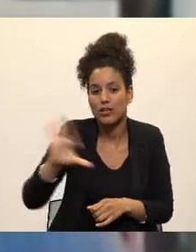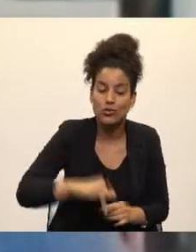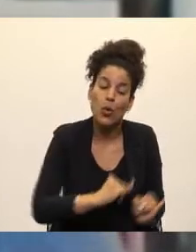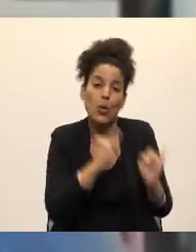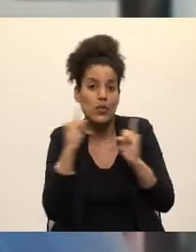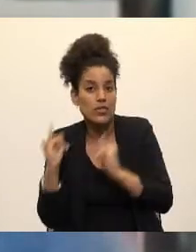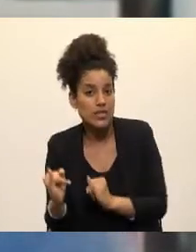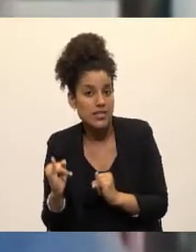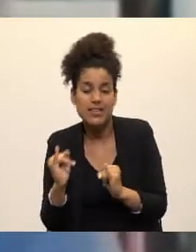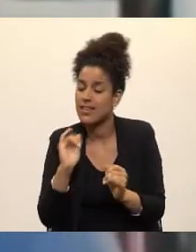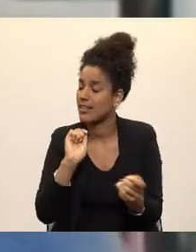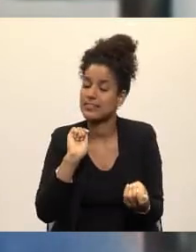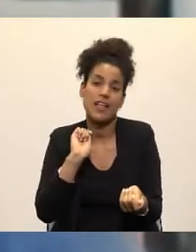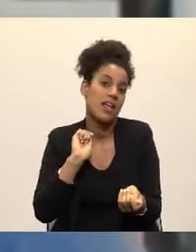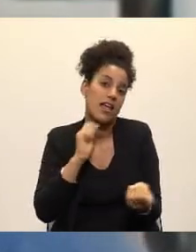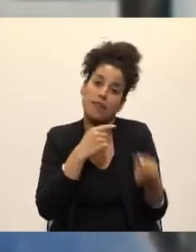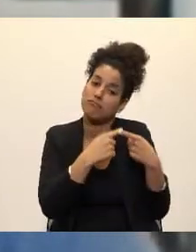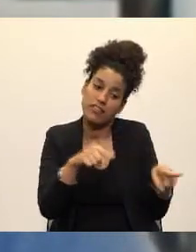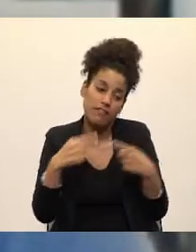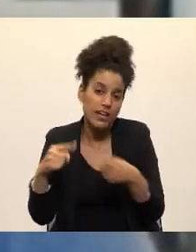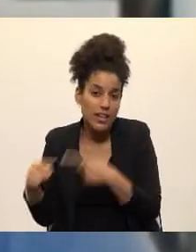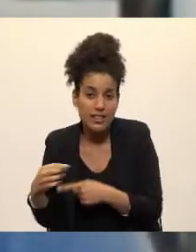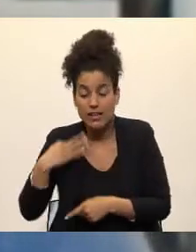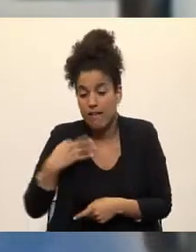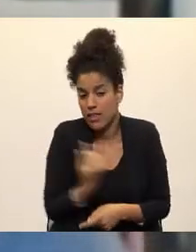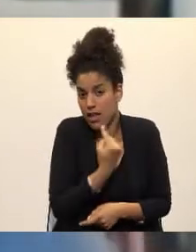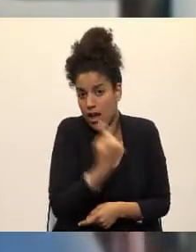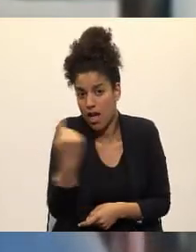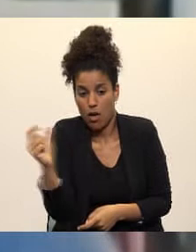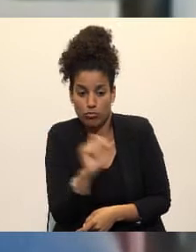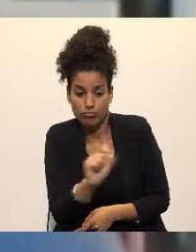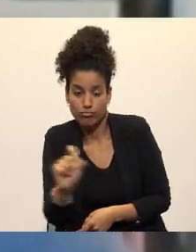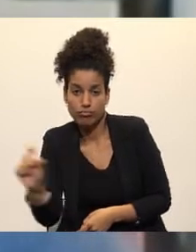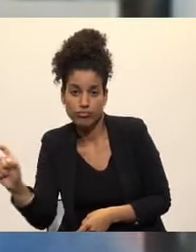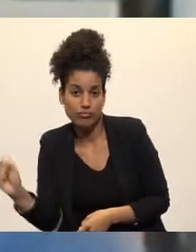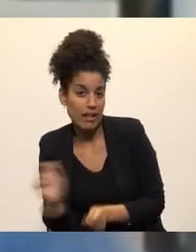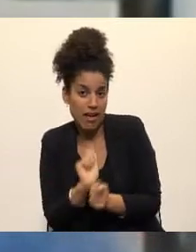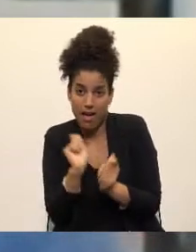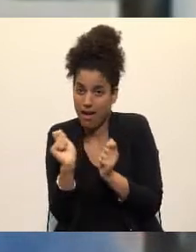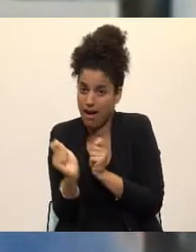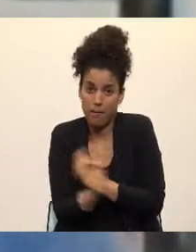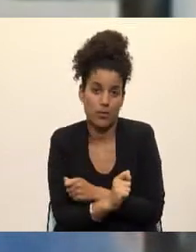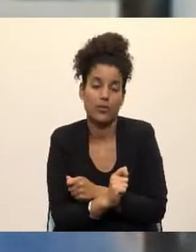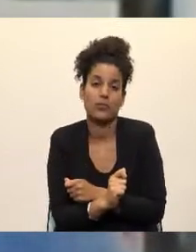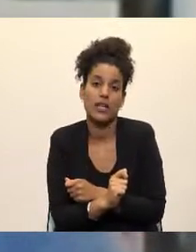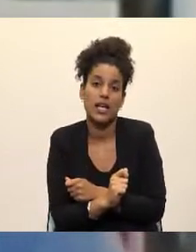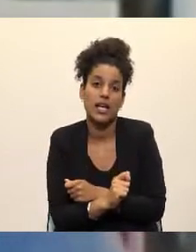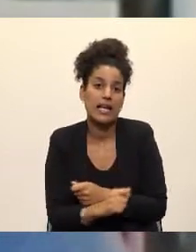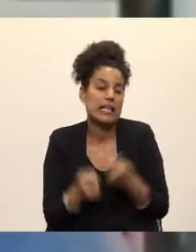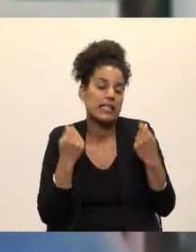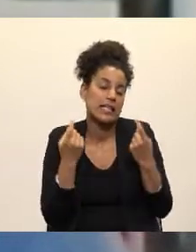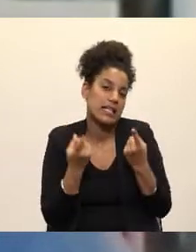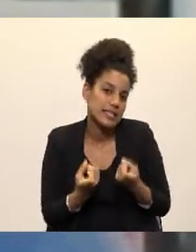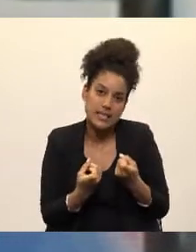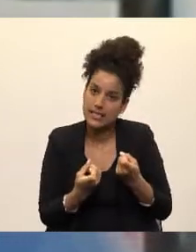de la vida escolar y la vida personal de cada uno de nosotros. Ya no puedo dejar de hablar de